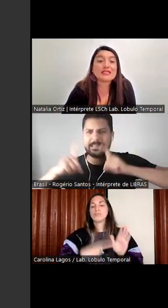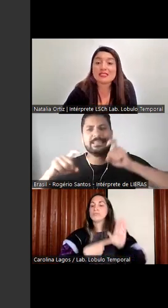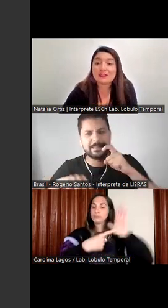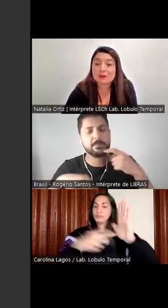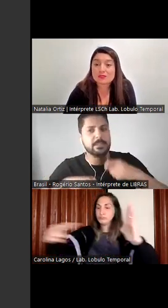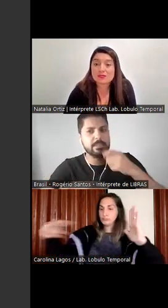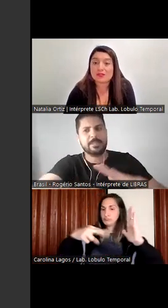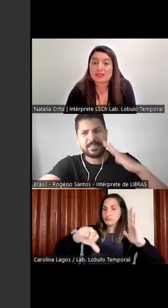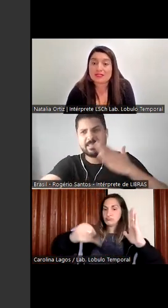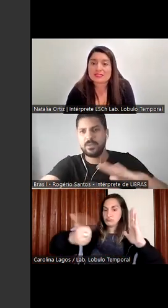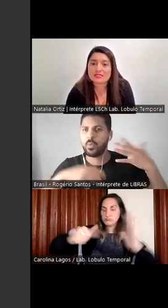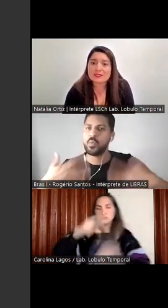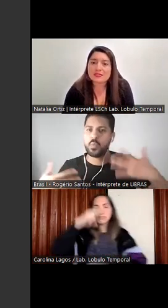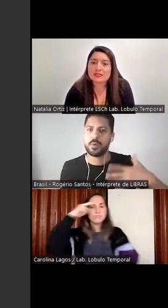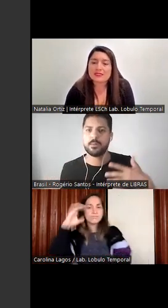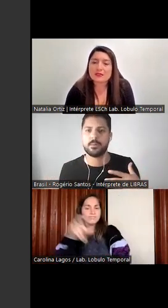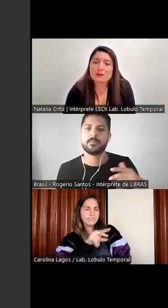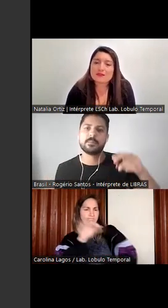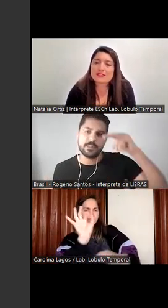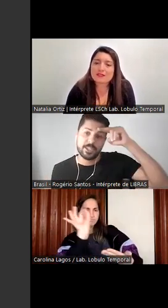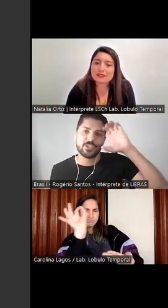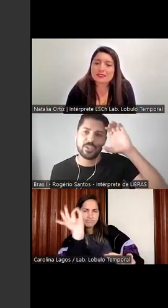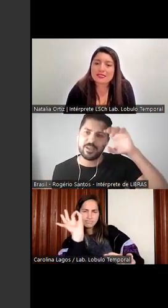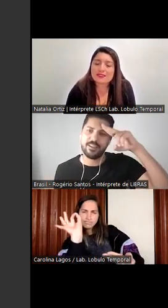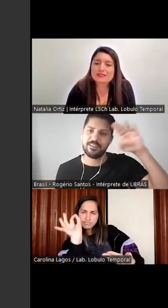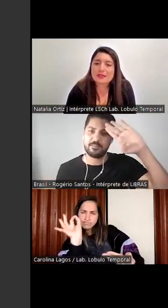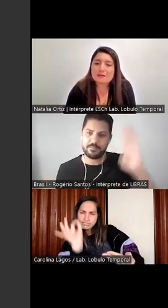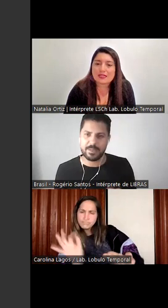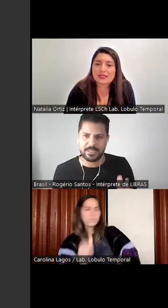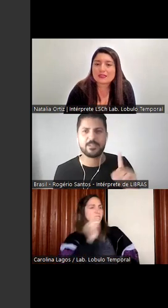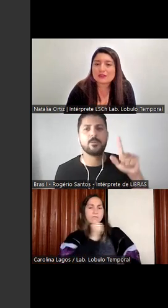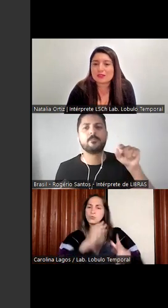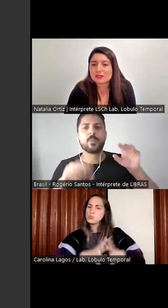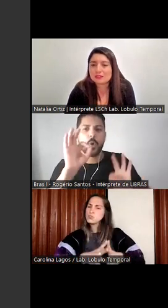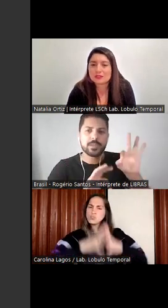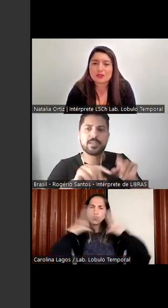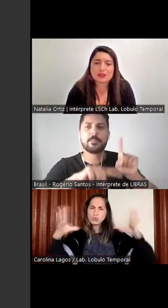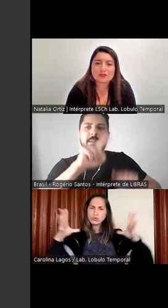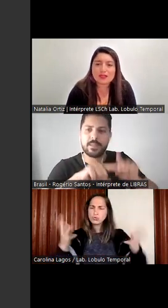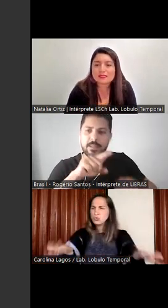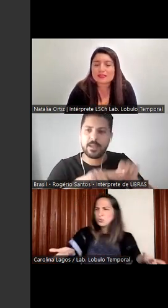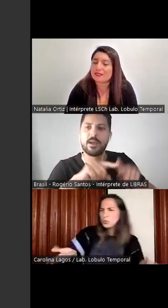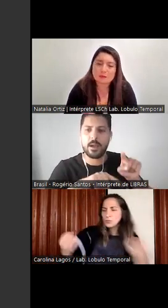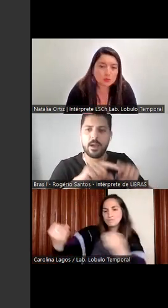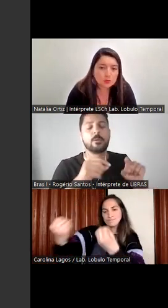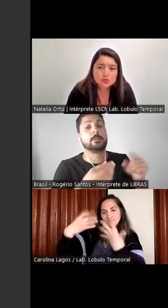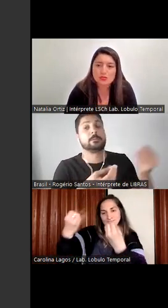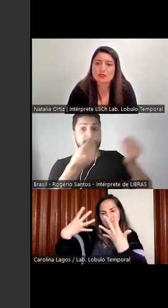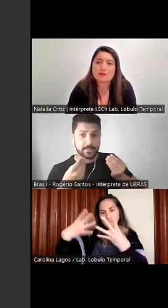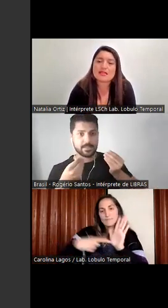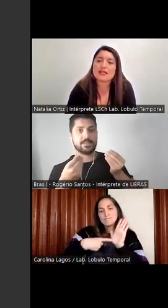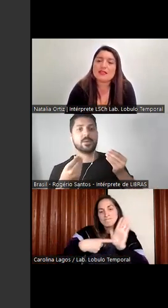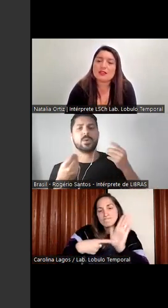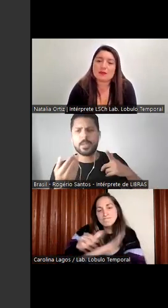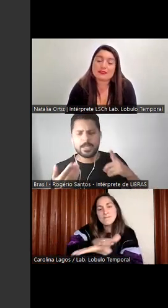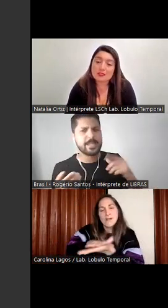Entonces, Cristiano, el profesor de Brasil, él también me revisaba el material y decía, mira, esto es lo que falta, te falta mucho, y